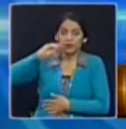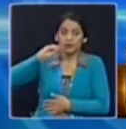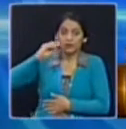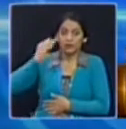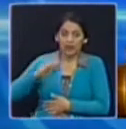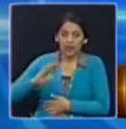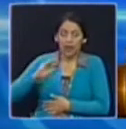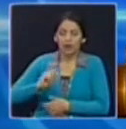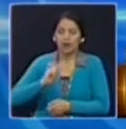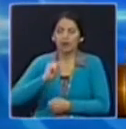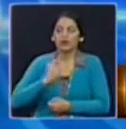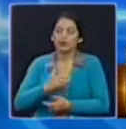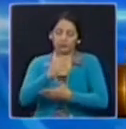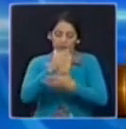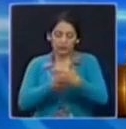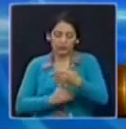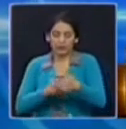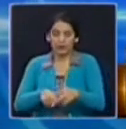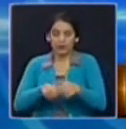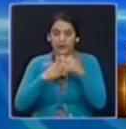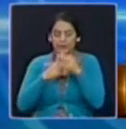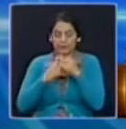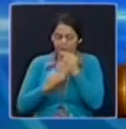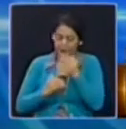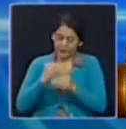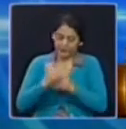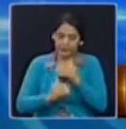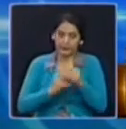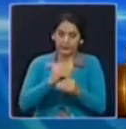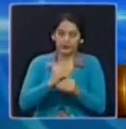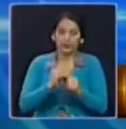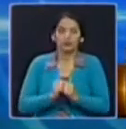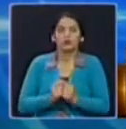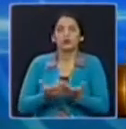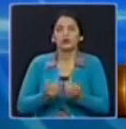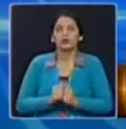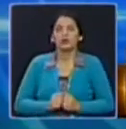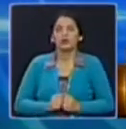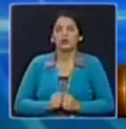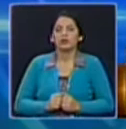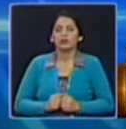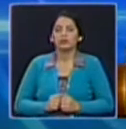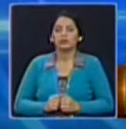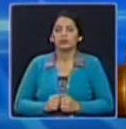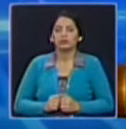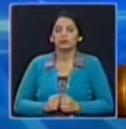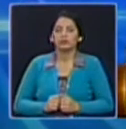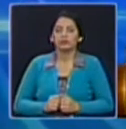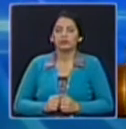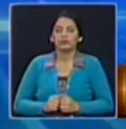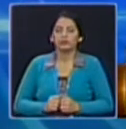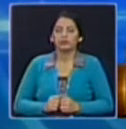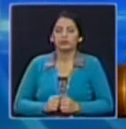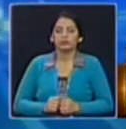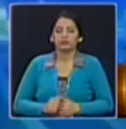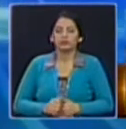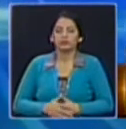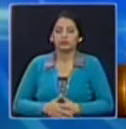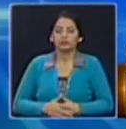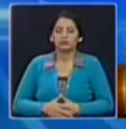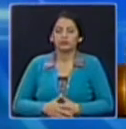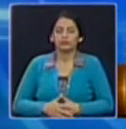los autores de este juicio político y también al encausado, que sería el ingeniero Jorge